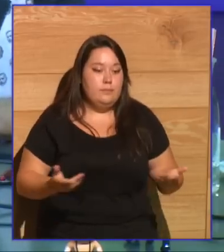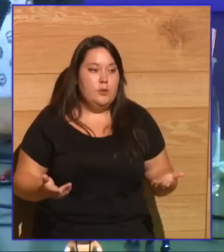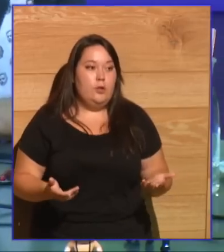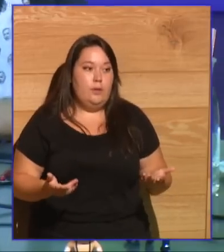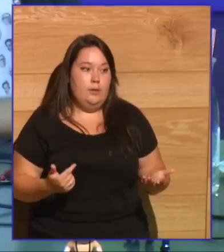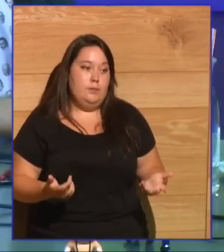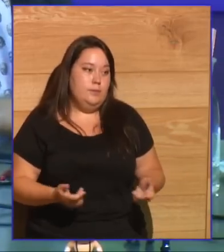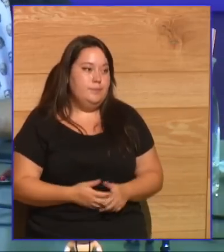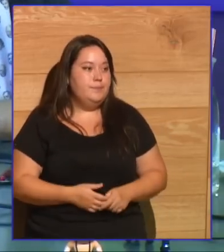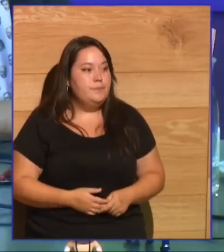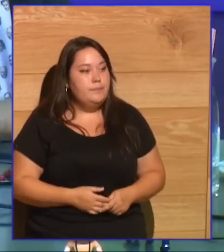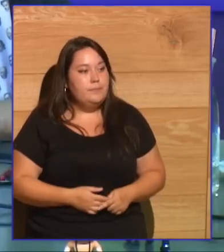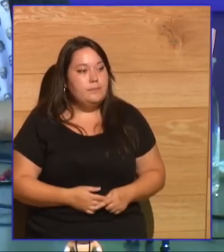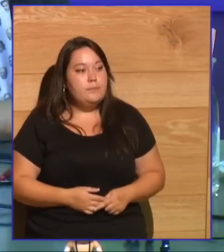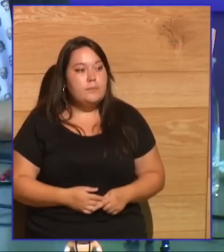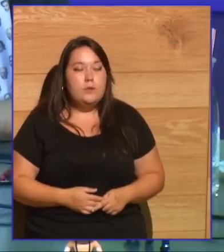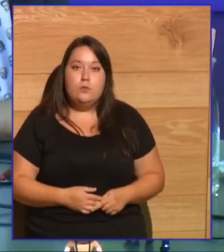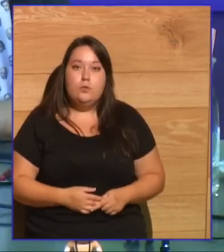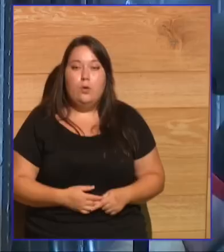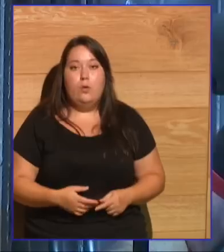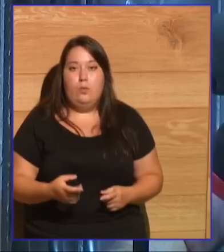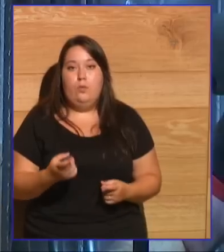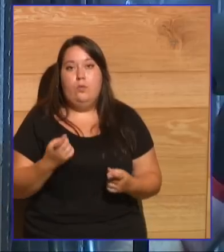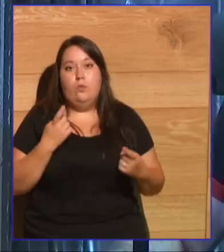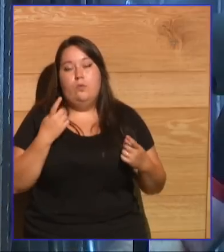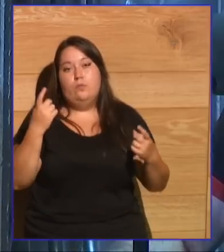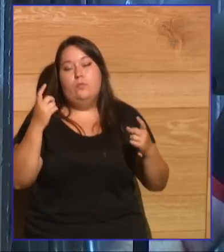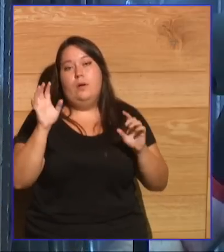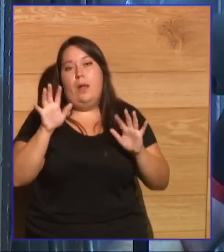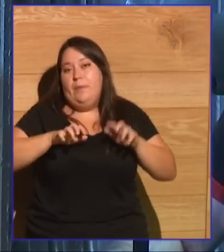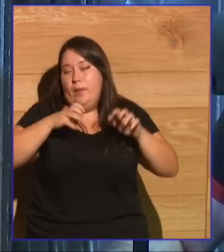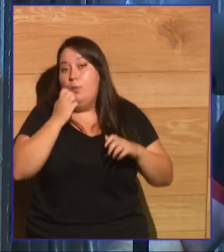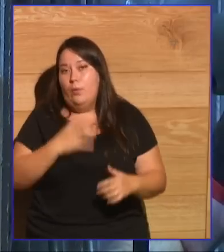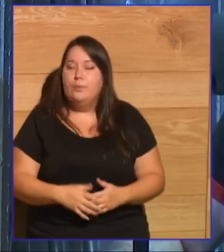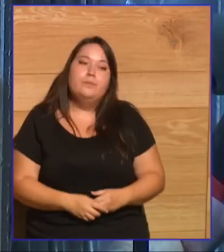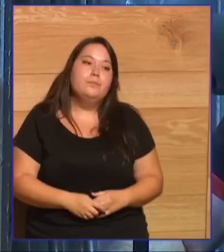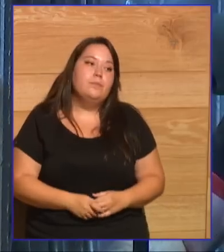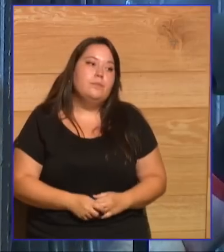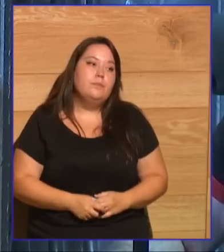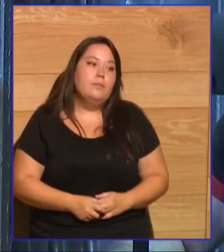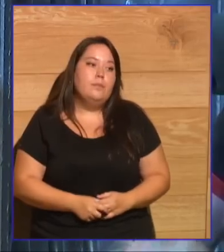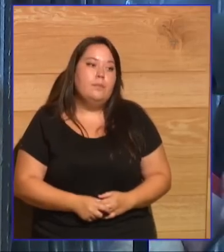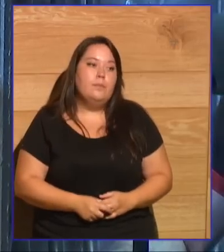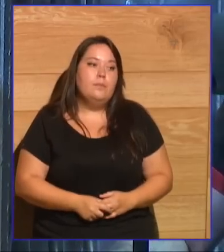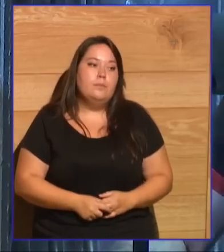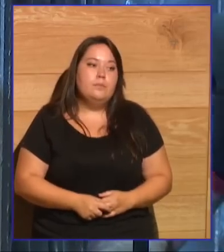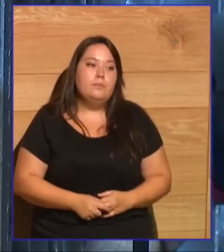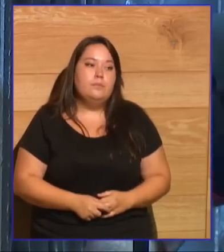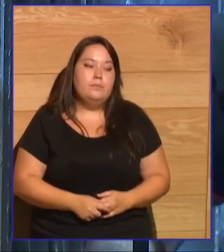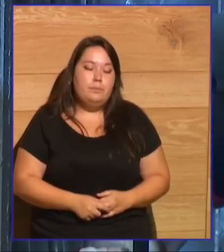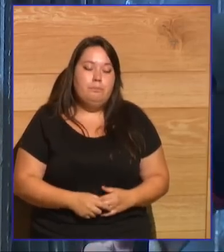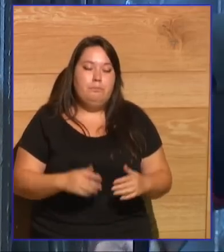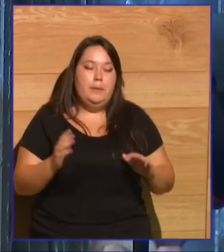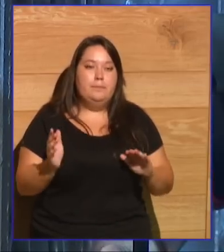coyote de aquí se estrena una bonita lección porque esperan como unos añitos antes de opinar nos vendría bien john